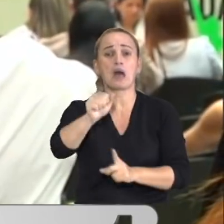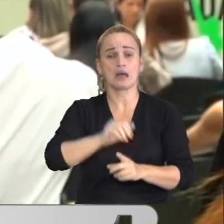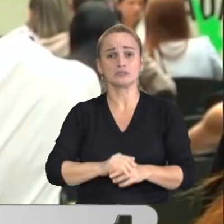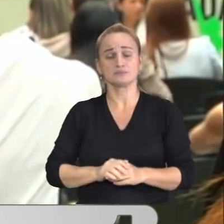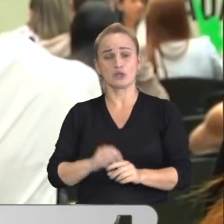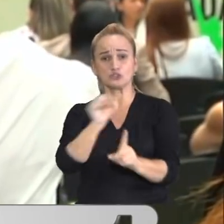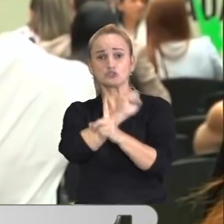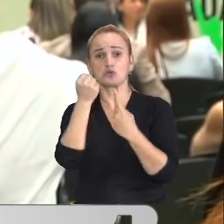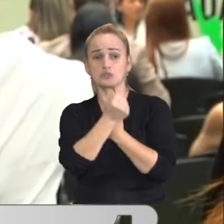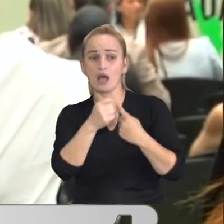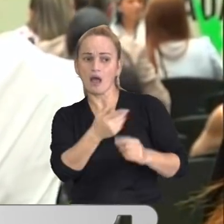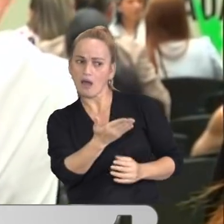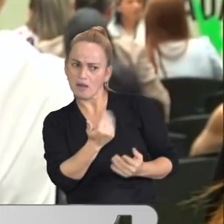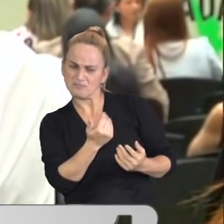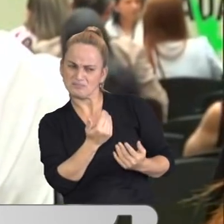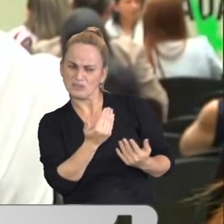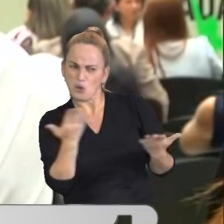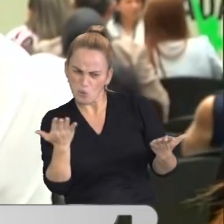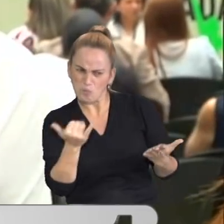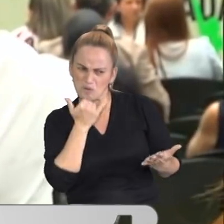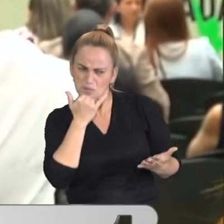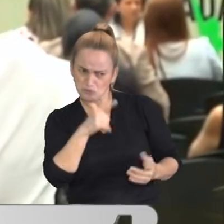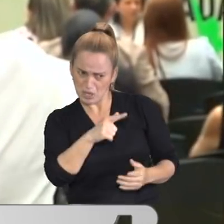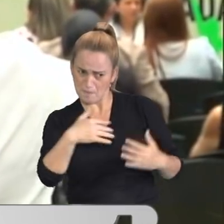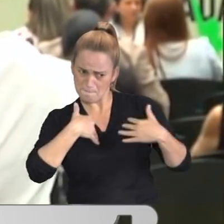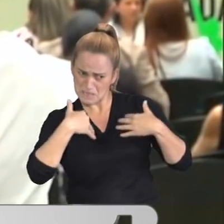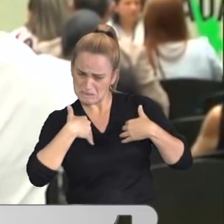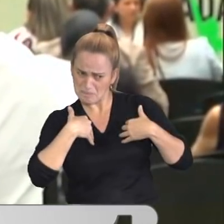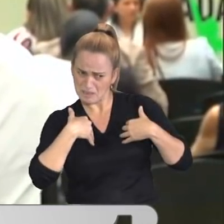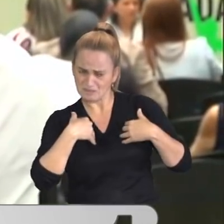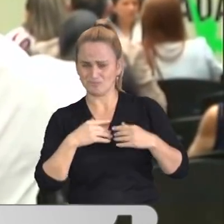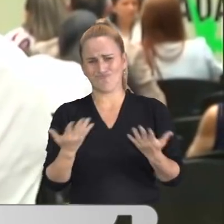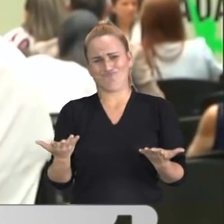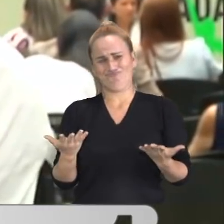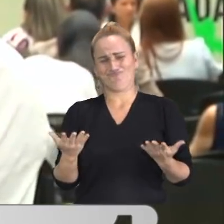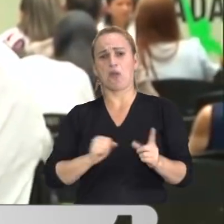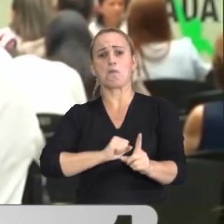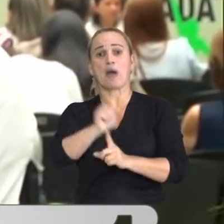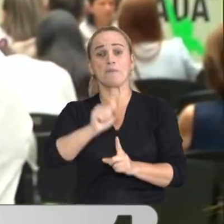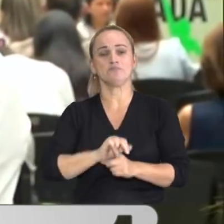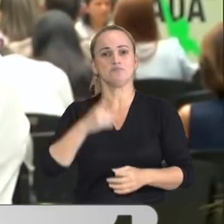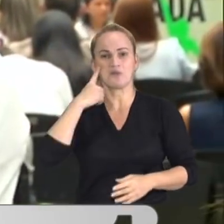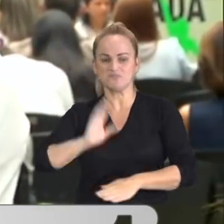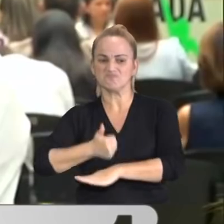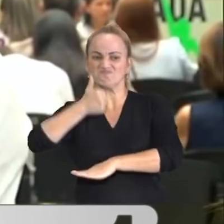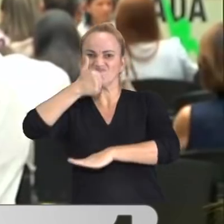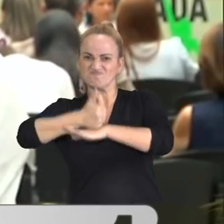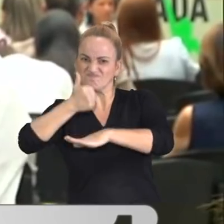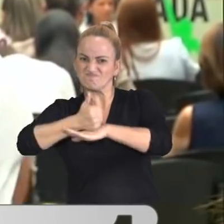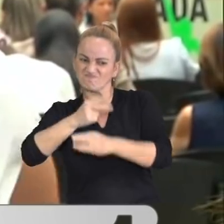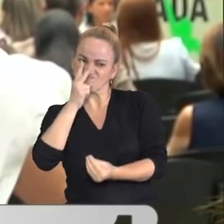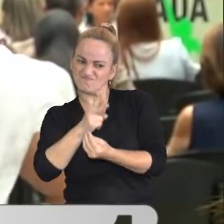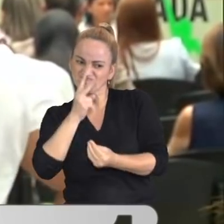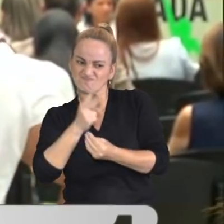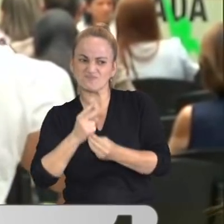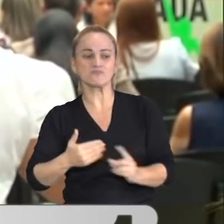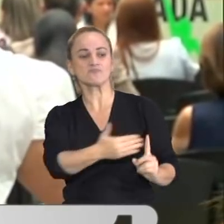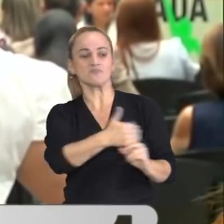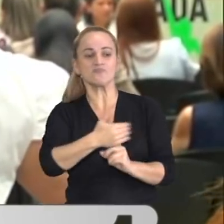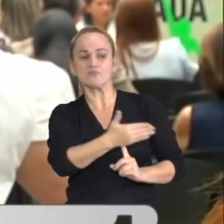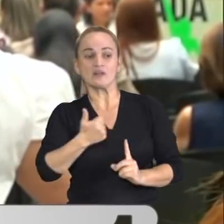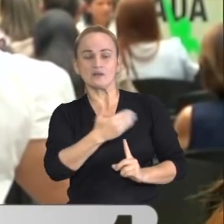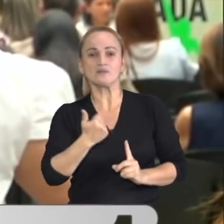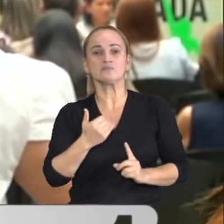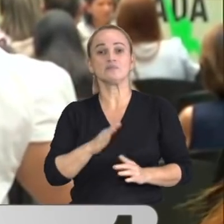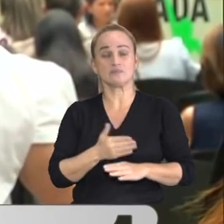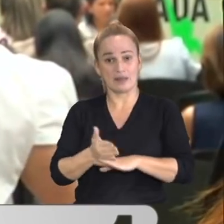como víctimas porque no entienden cómo alguien puede ser víctima y victimario. Los comandantes que los reclutaron al momento, cuando han compadecido